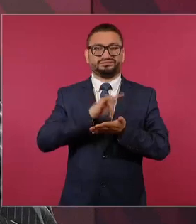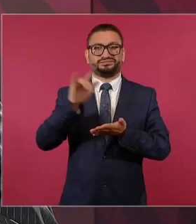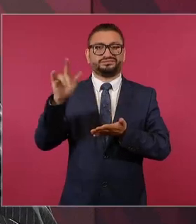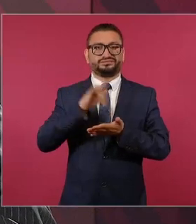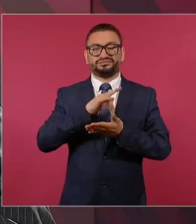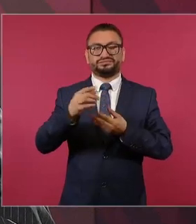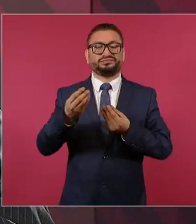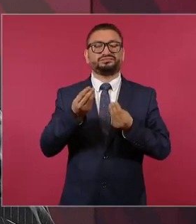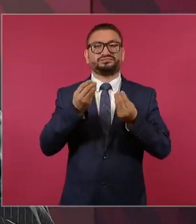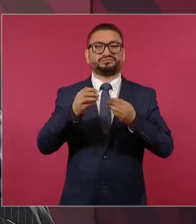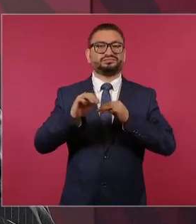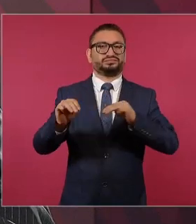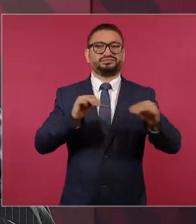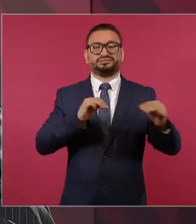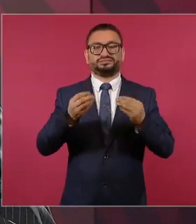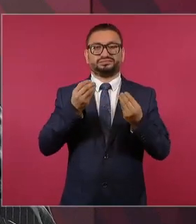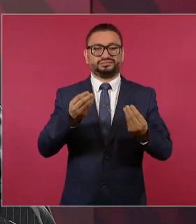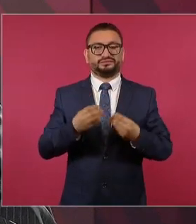mucho movimiento.